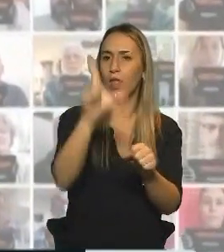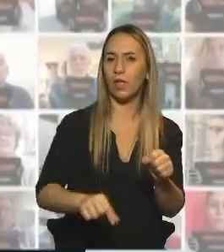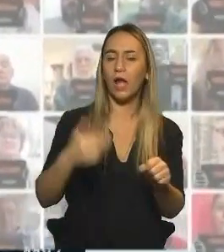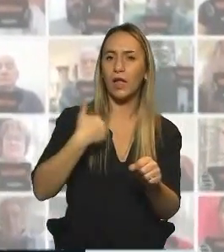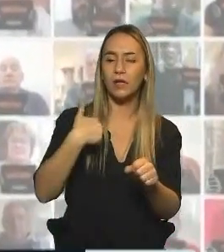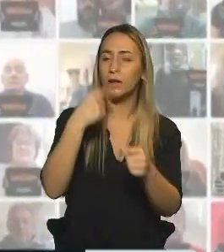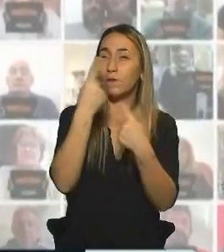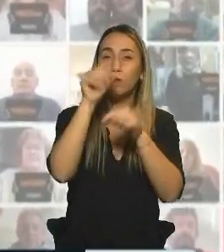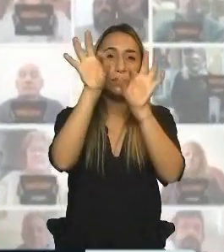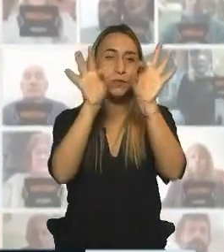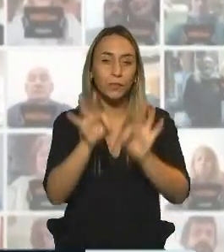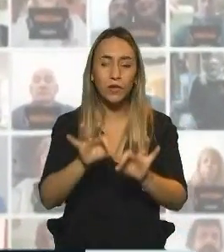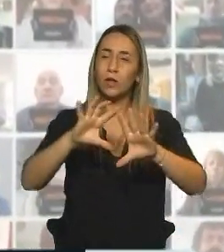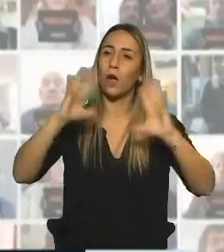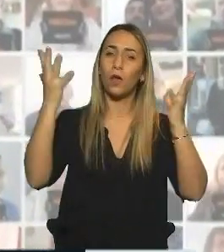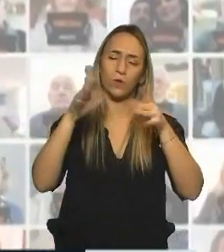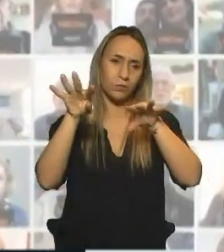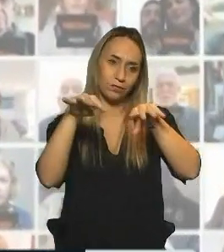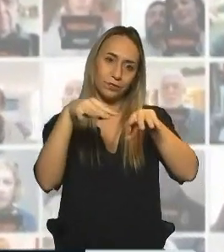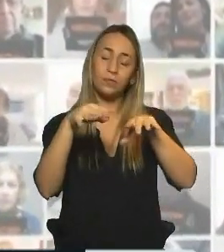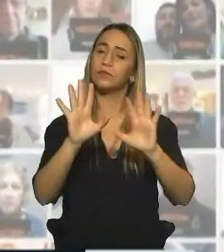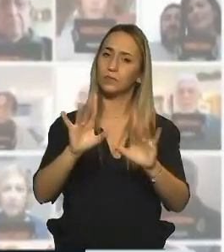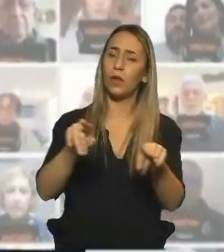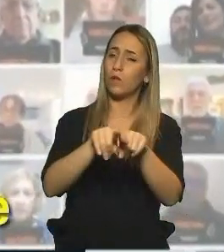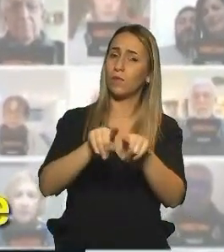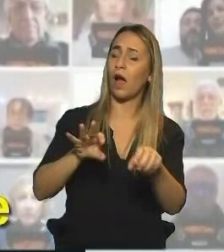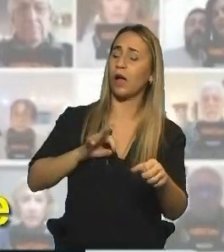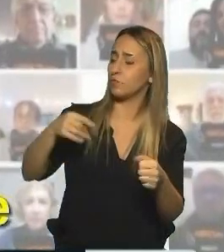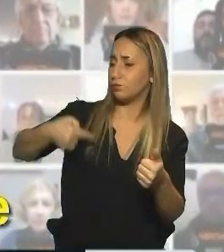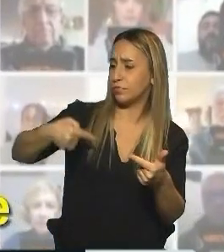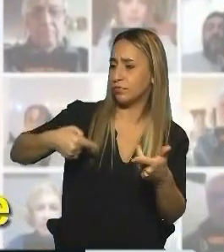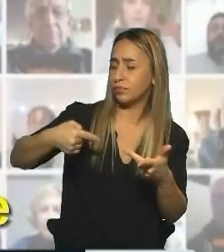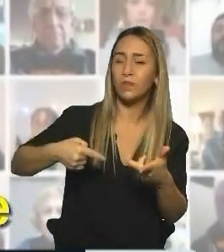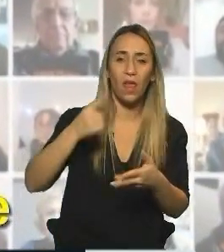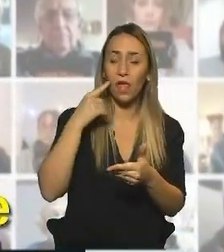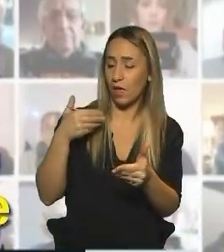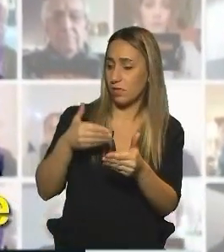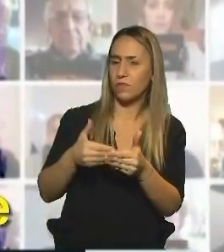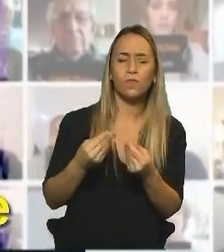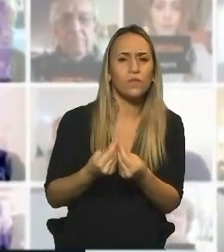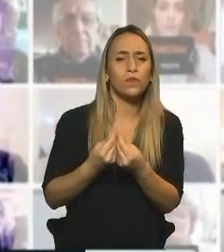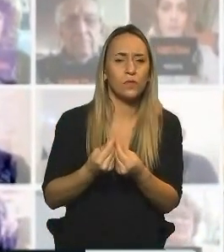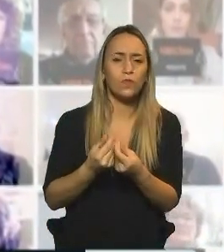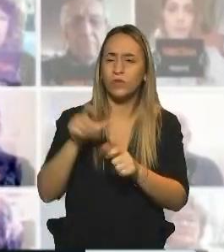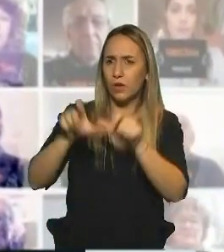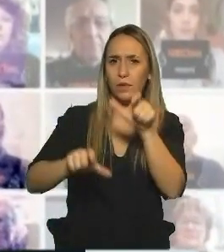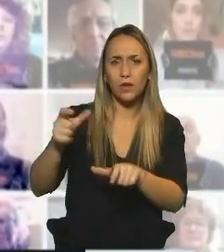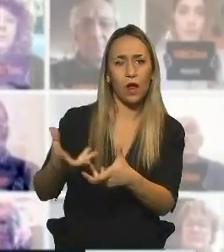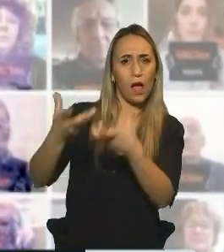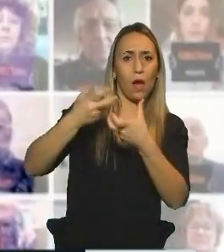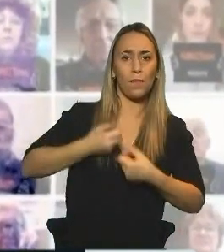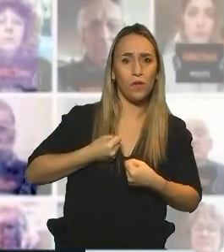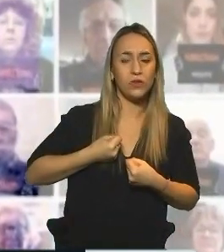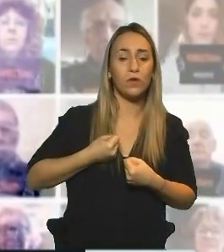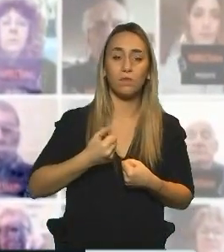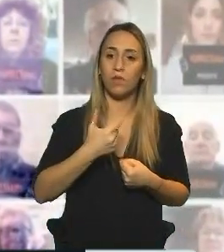y del mundo. Como cada año, en los últimos días, hemos recibido una innumerable cantidad de adhesiones destinadas a